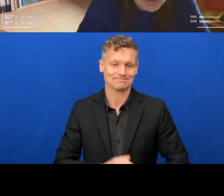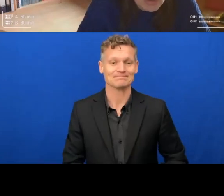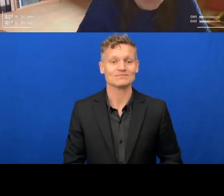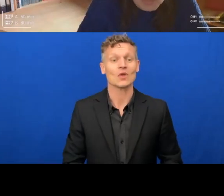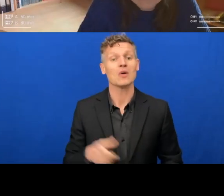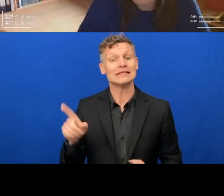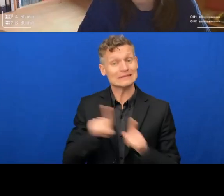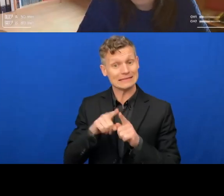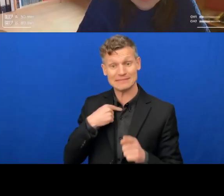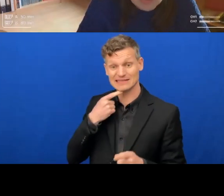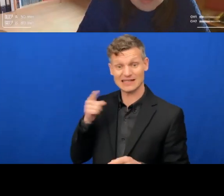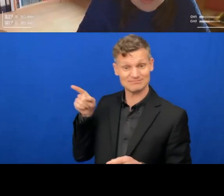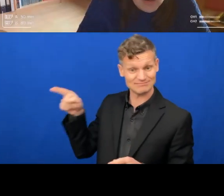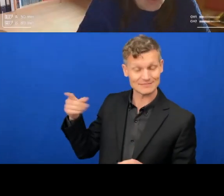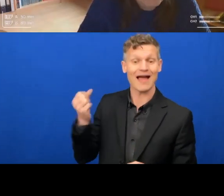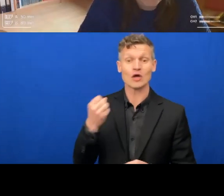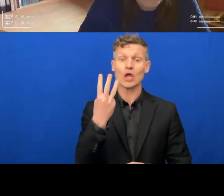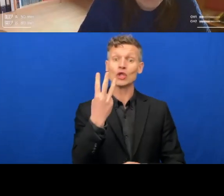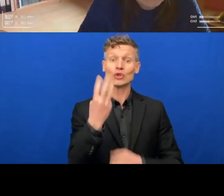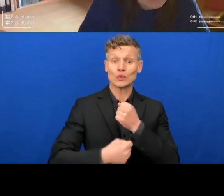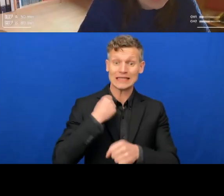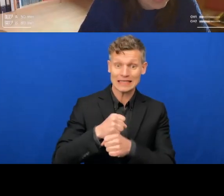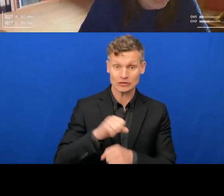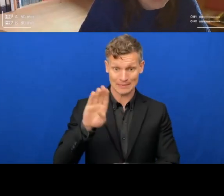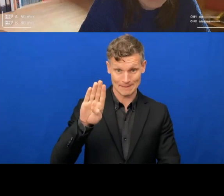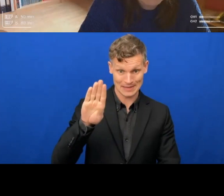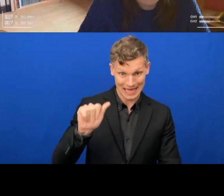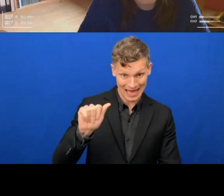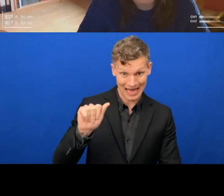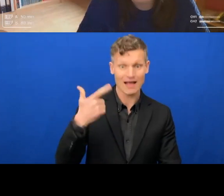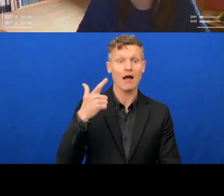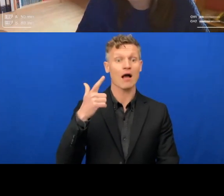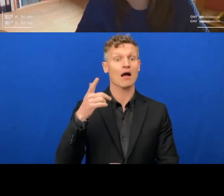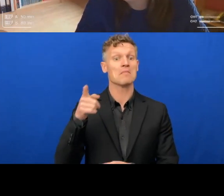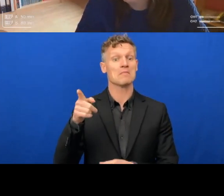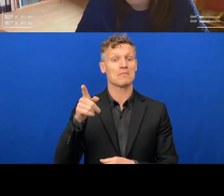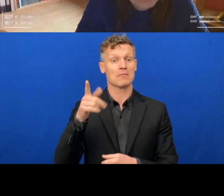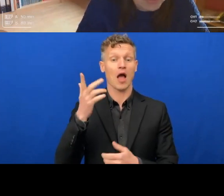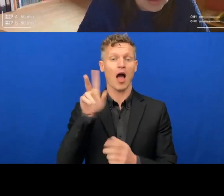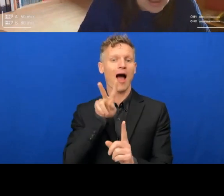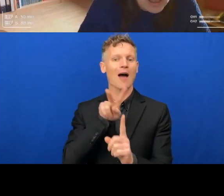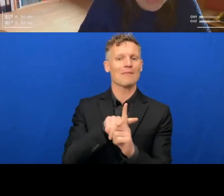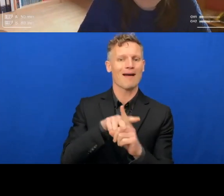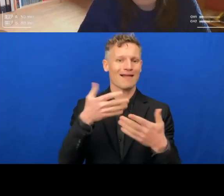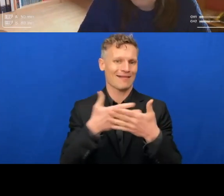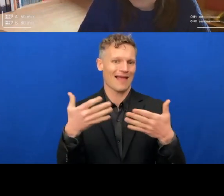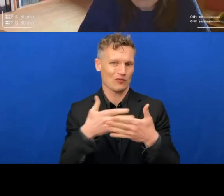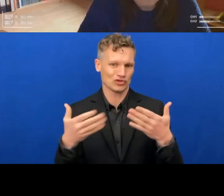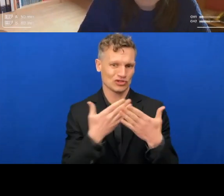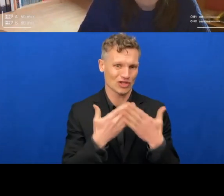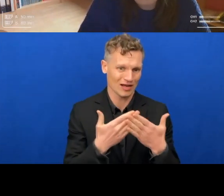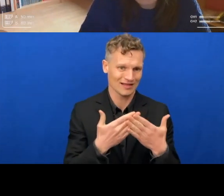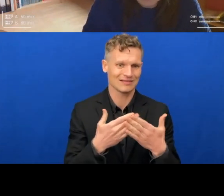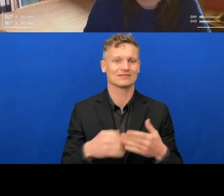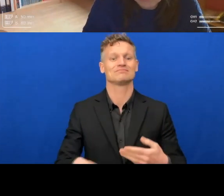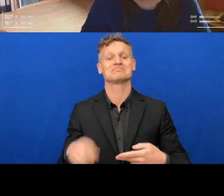Aplicadas ofrece un programa de licenciatura de 3 años. También tenemos 4 programas de maestría, incluyendo una